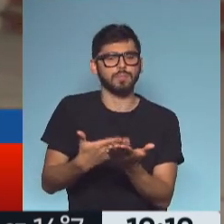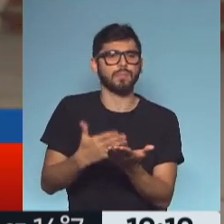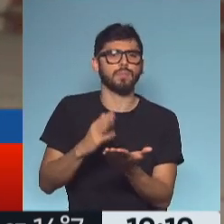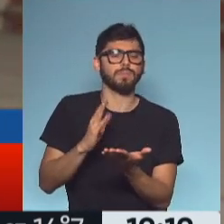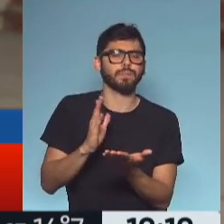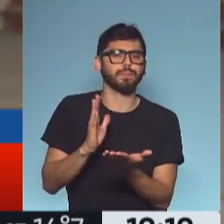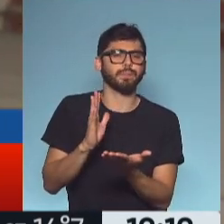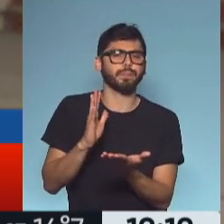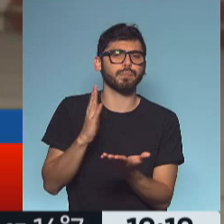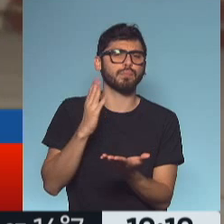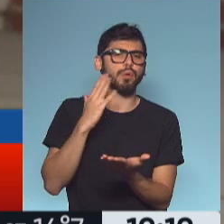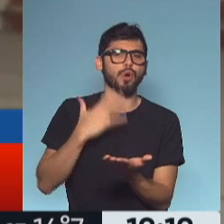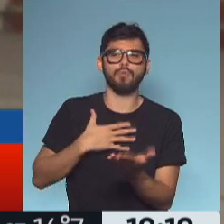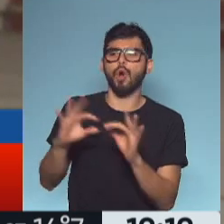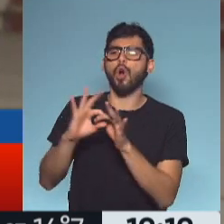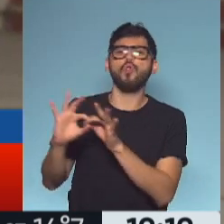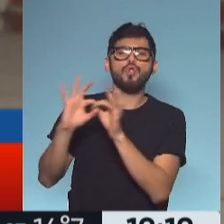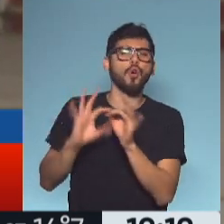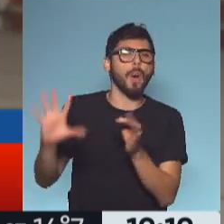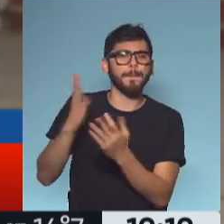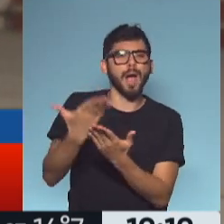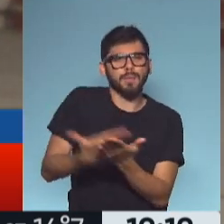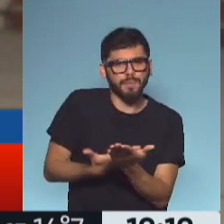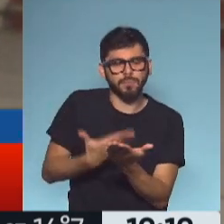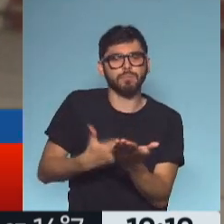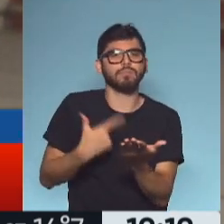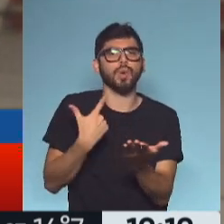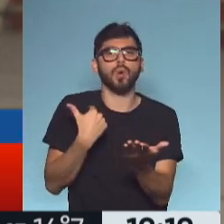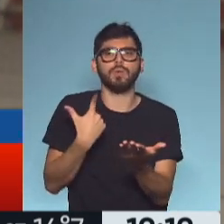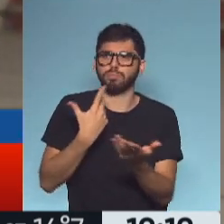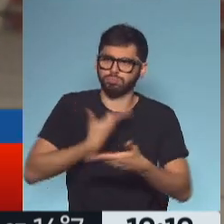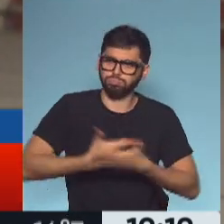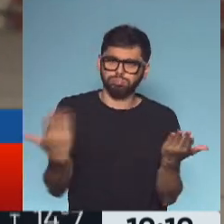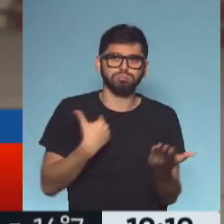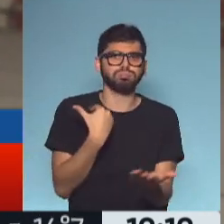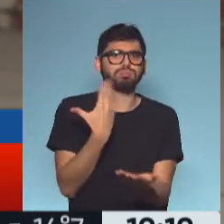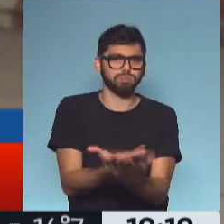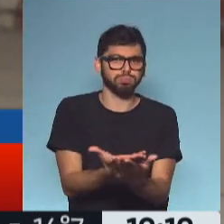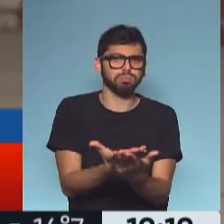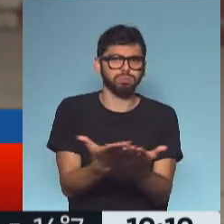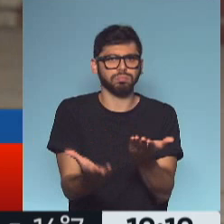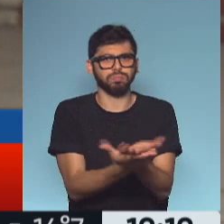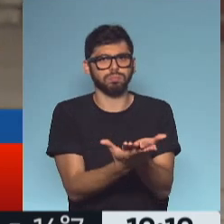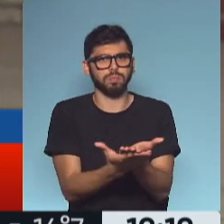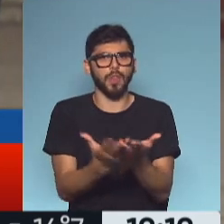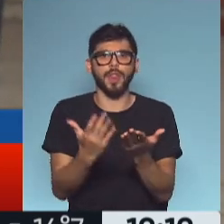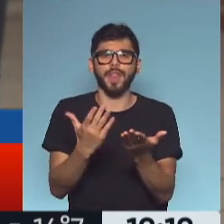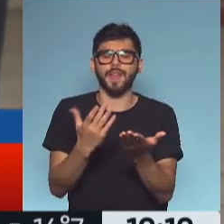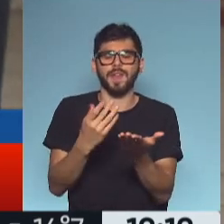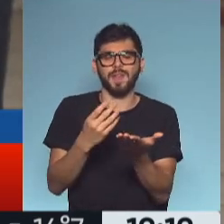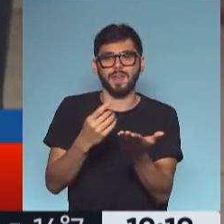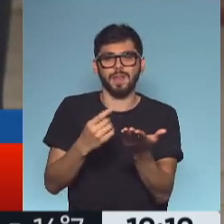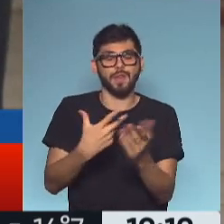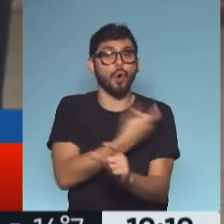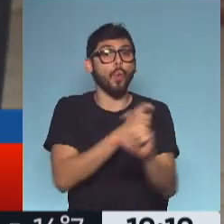dice en el seno de la Unión Europea, para efectivamente respaldar la liberalización de las patentes en relación con